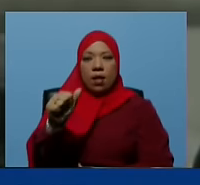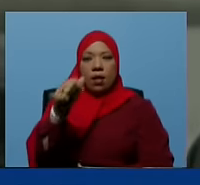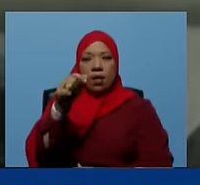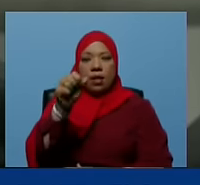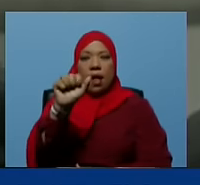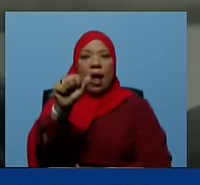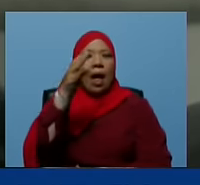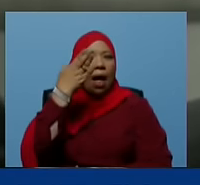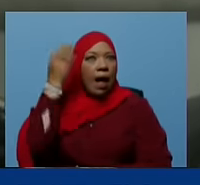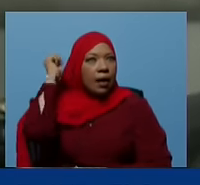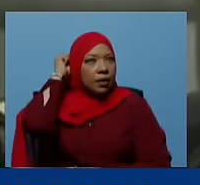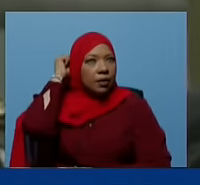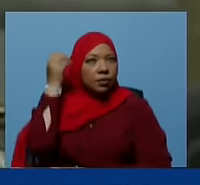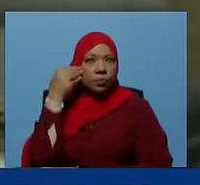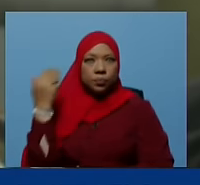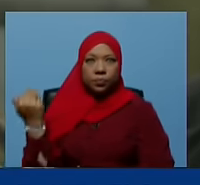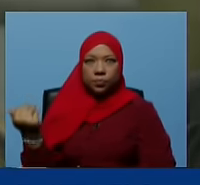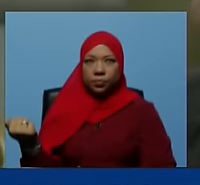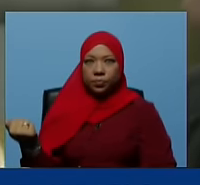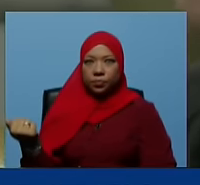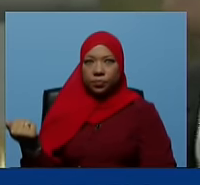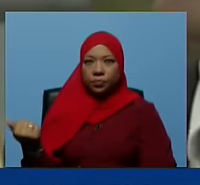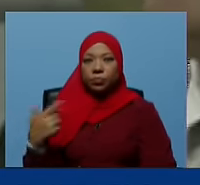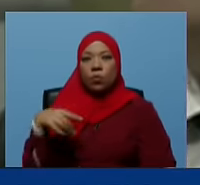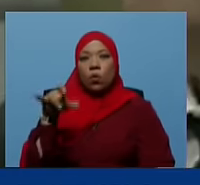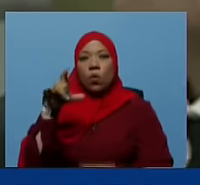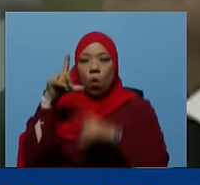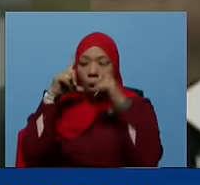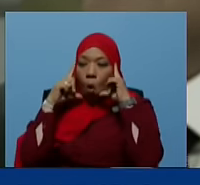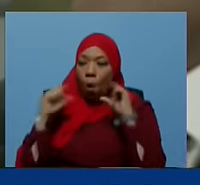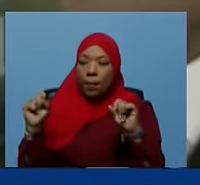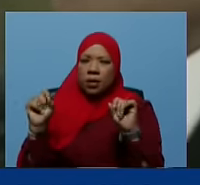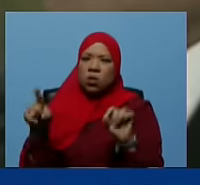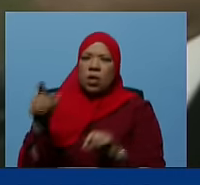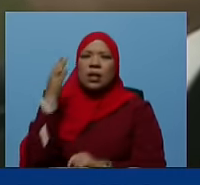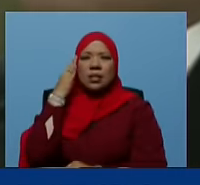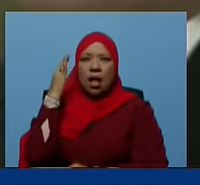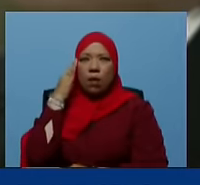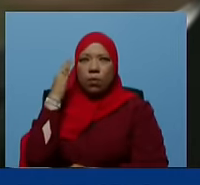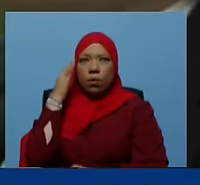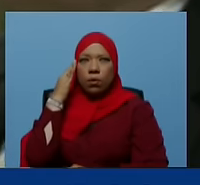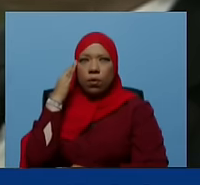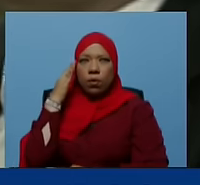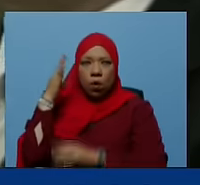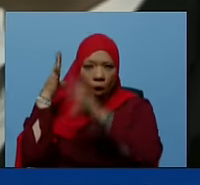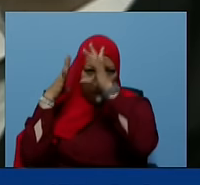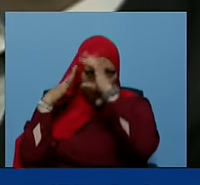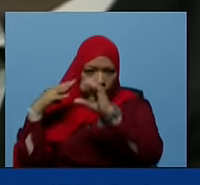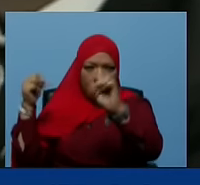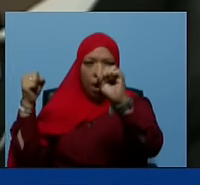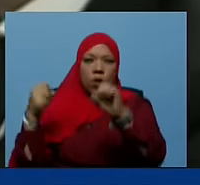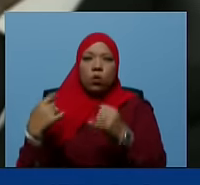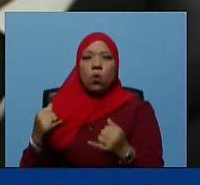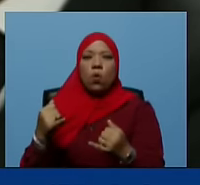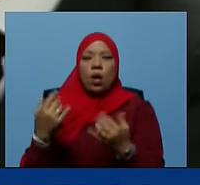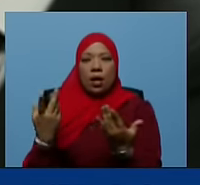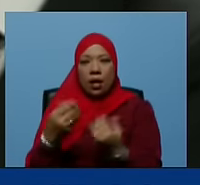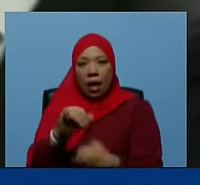Morán, lo saben los viceministros, los expertos, los especialistas, el embajador nuestro en